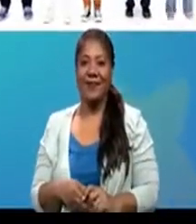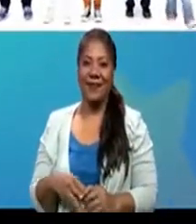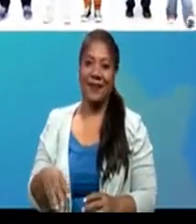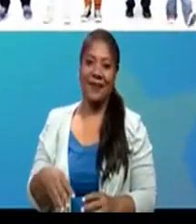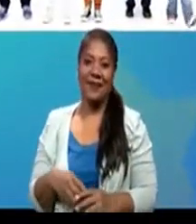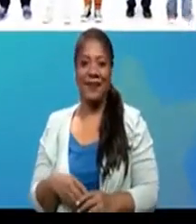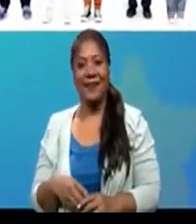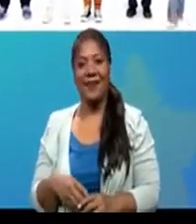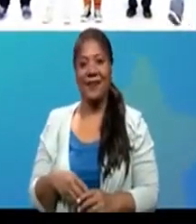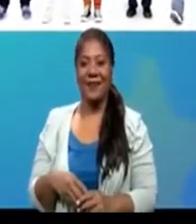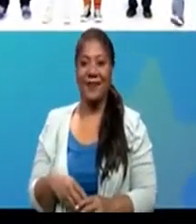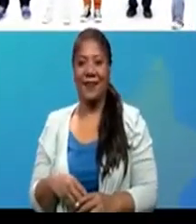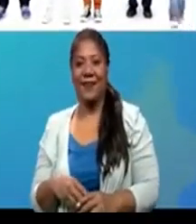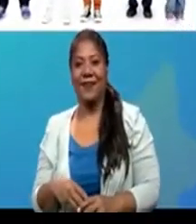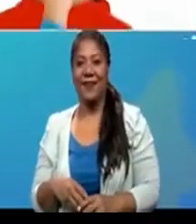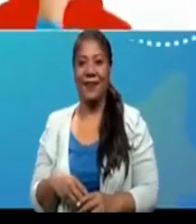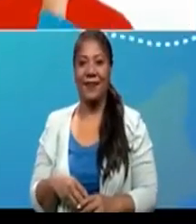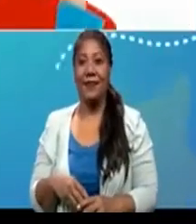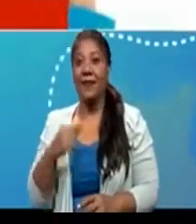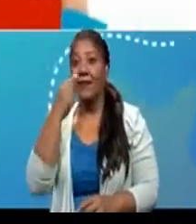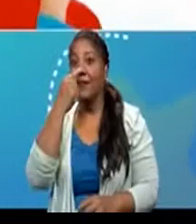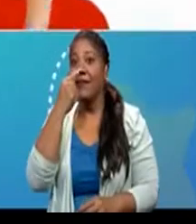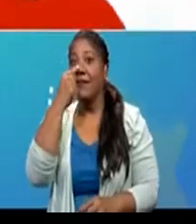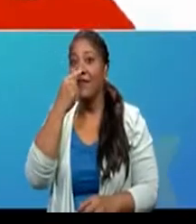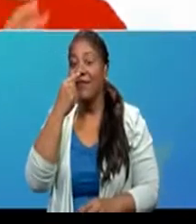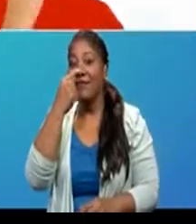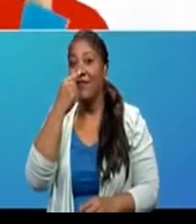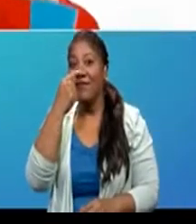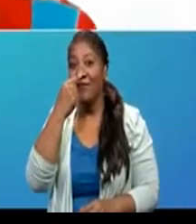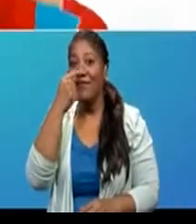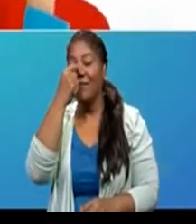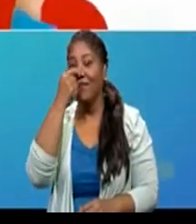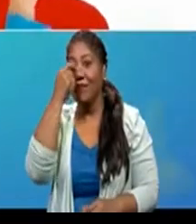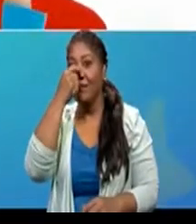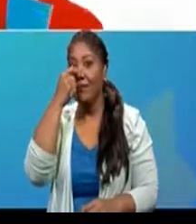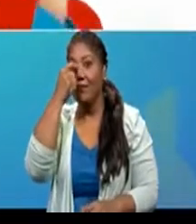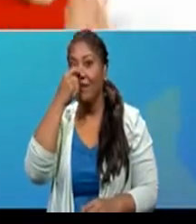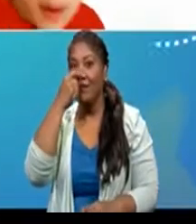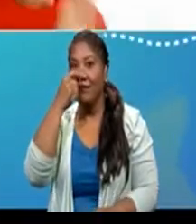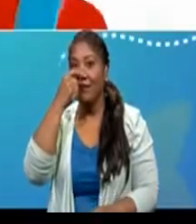Y ahora, en la puntita de la nariz.